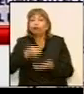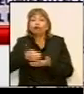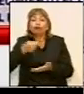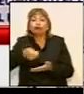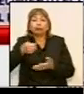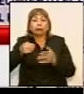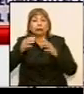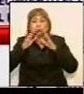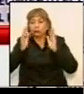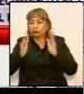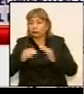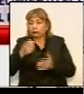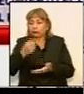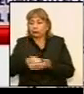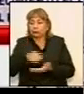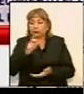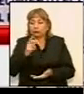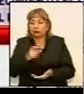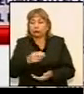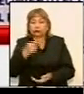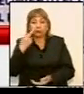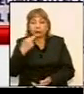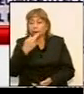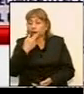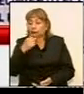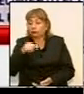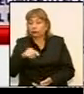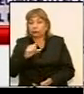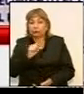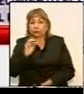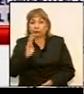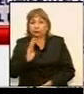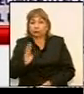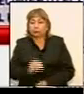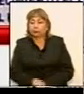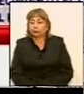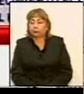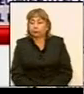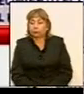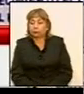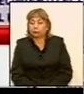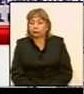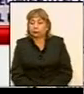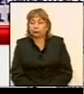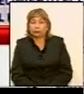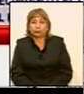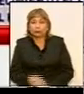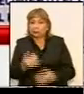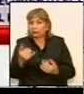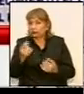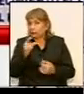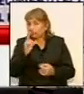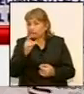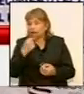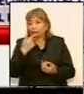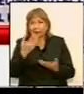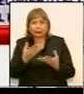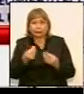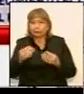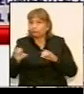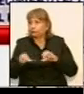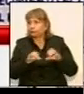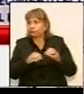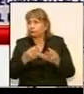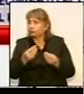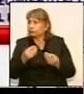en Cajamarca te podía salir más caro que alquilar un departamento aquí en San Borja. ¿Ya? Hoy ya no es así. Entonces, muchas